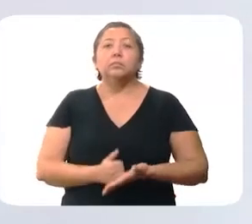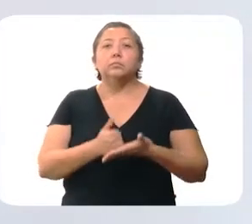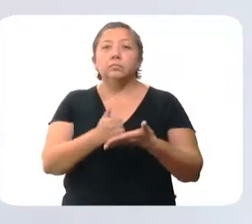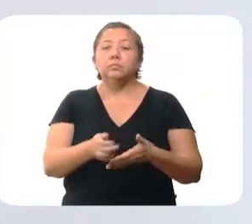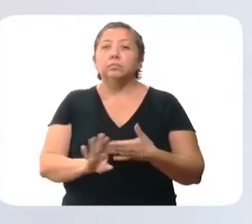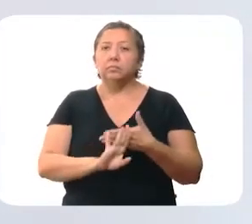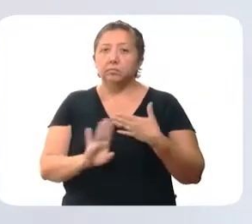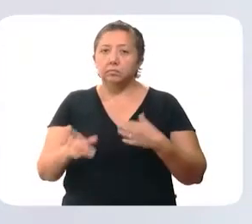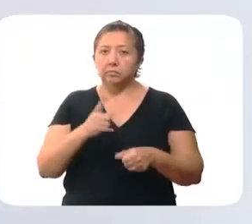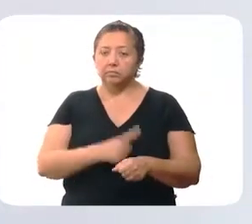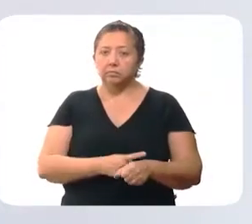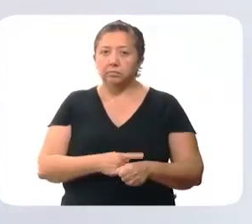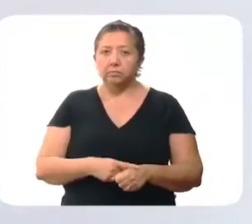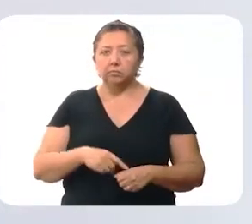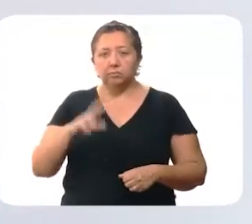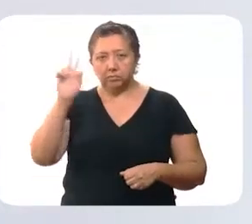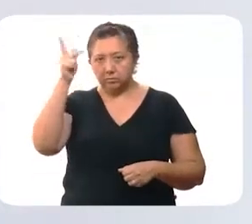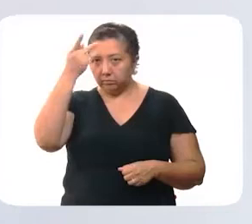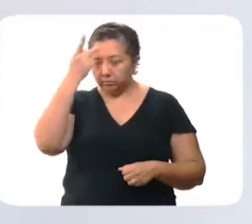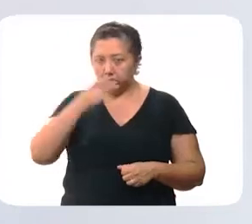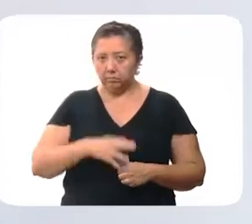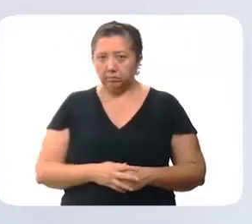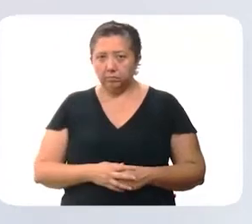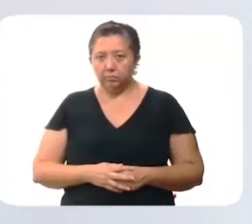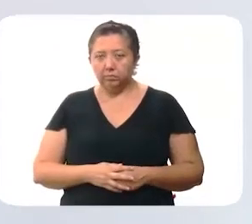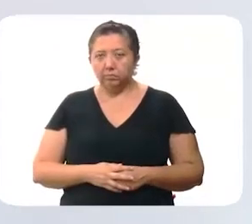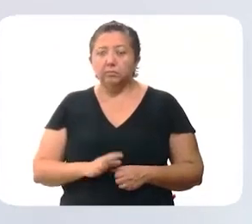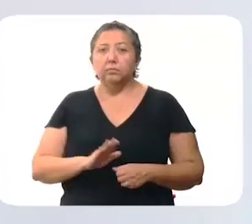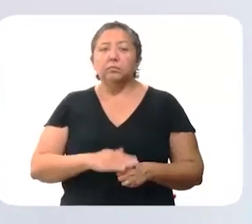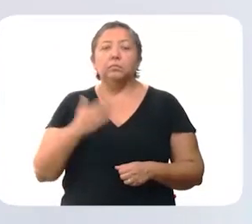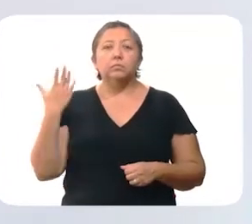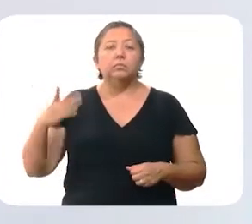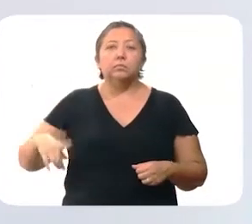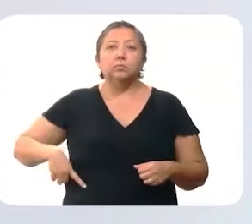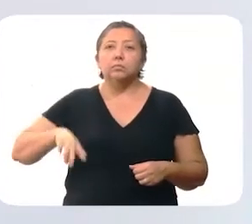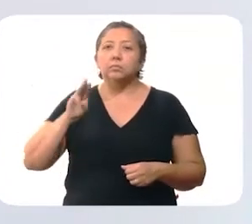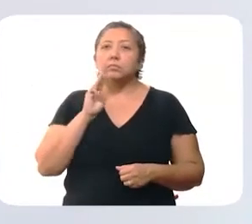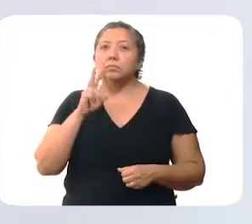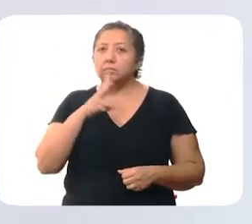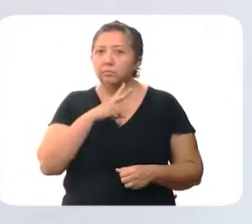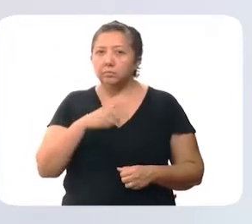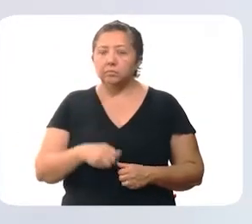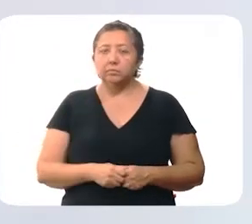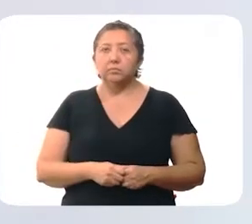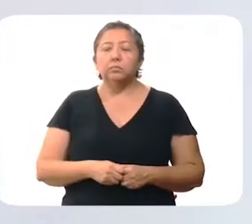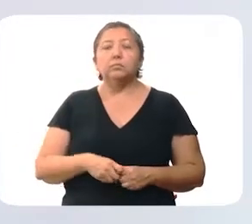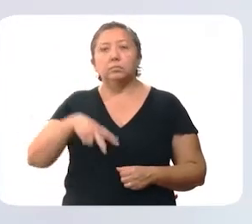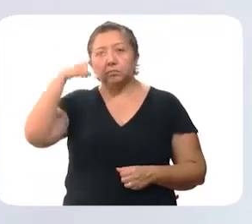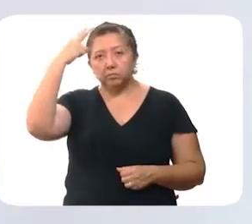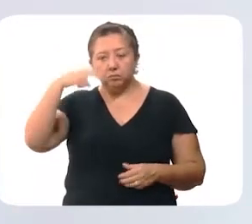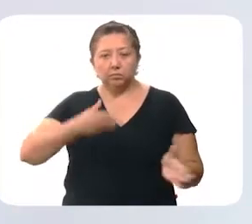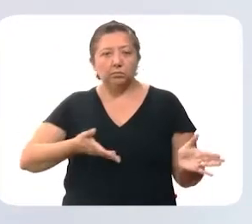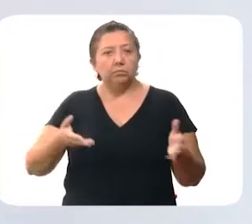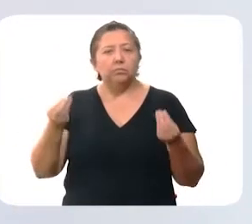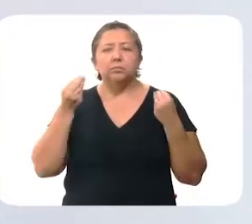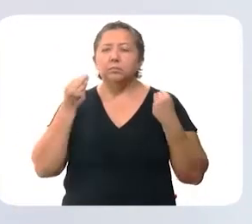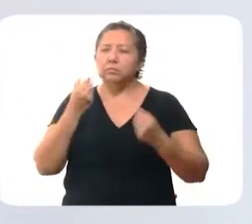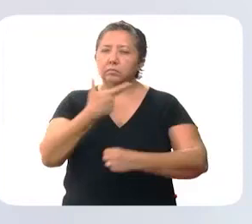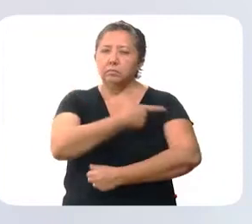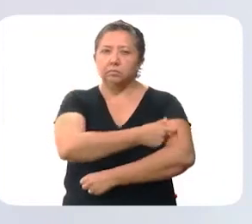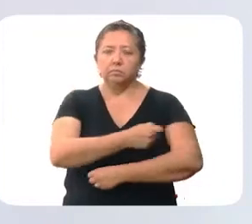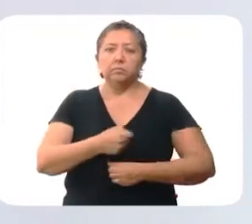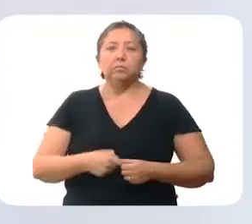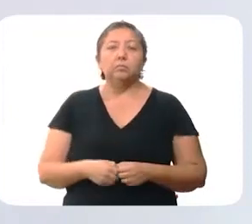ayudarlos y evitar que la enfermedad se complique. Por gestiones del gobernador Mauricio Vila Dosal, la Federación ha enviado miles de vacunas